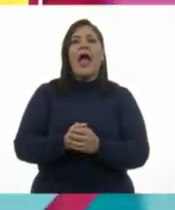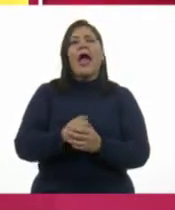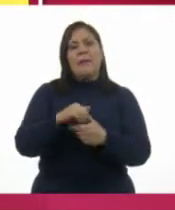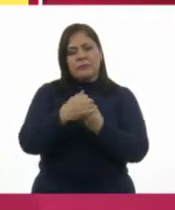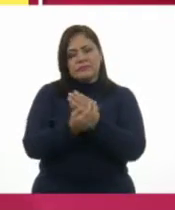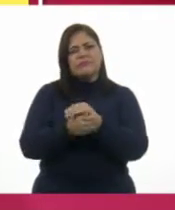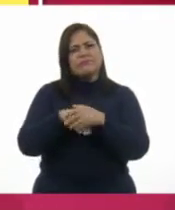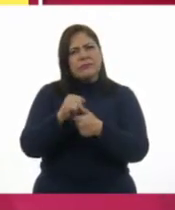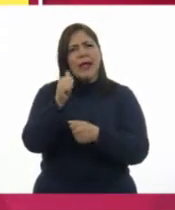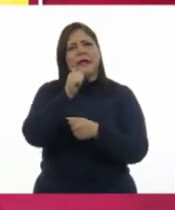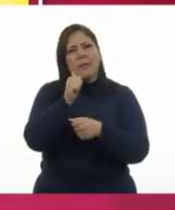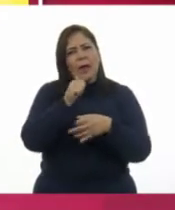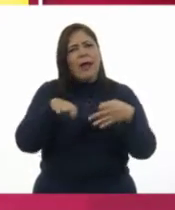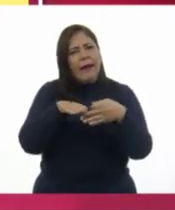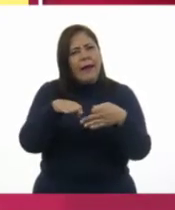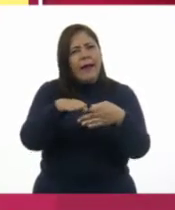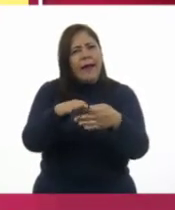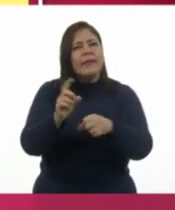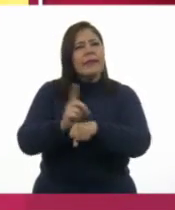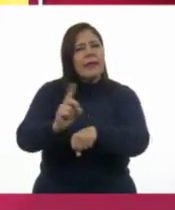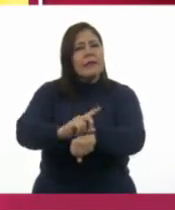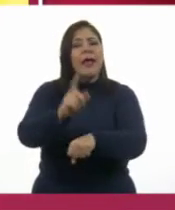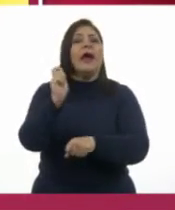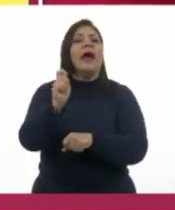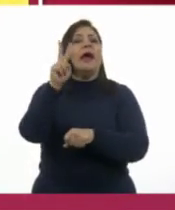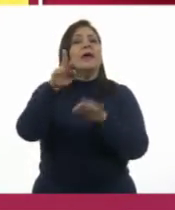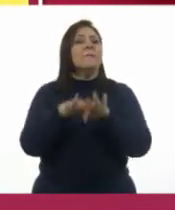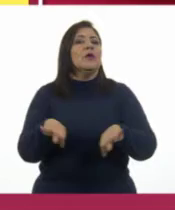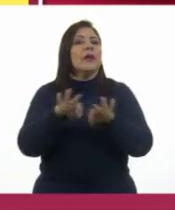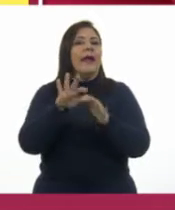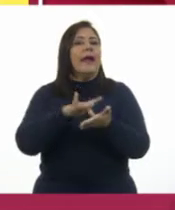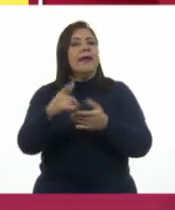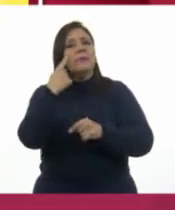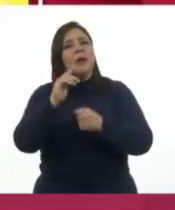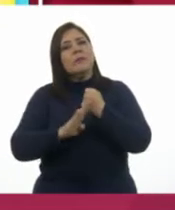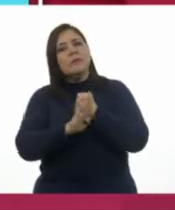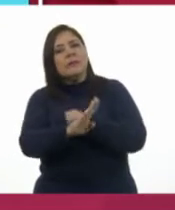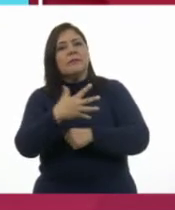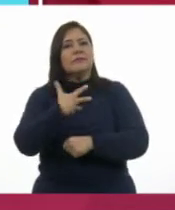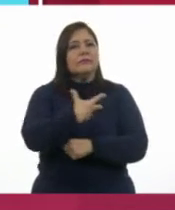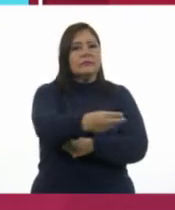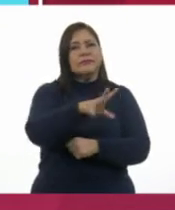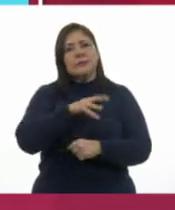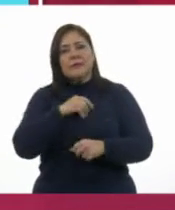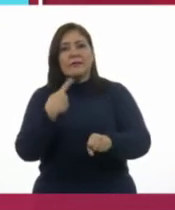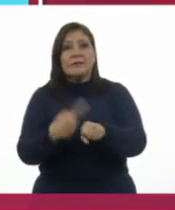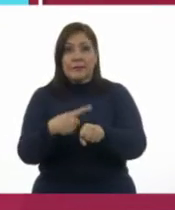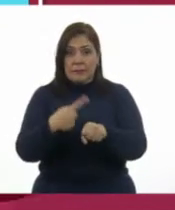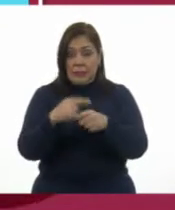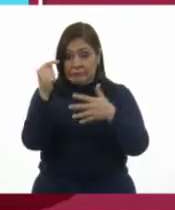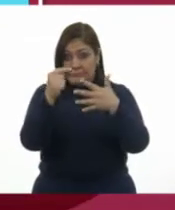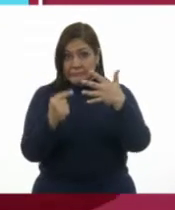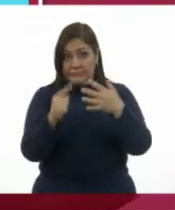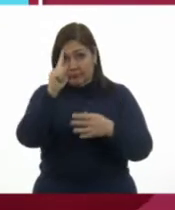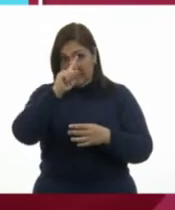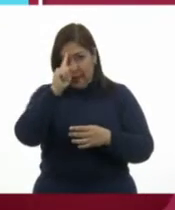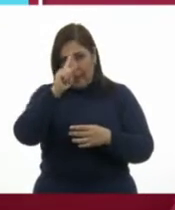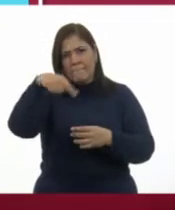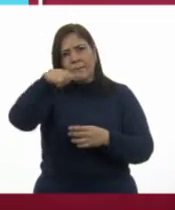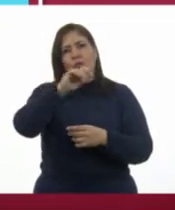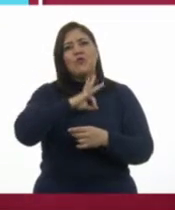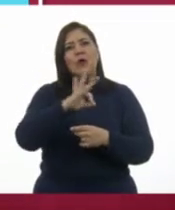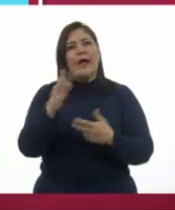Lavarnos las manos varias veces al día es importante para prevenir cualquier enfermedad. Sigue estos pasos para